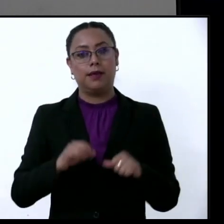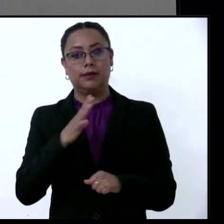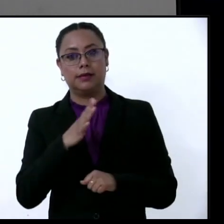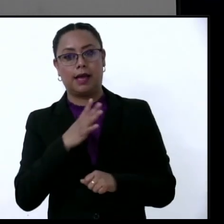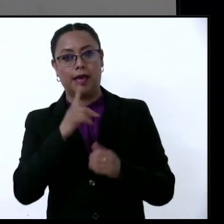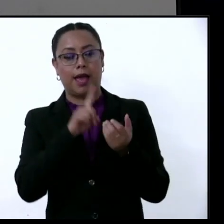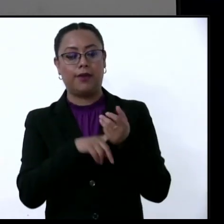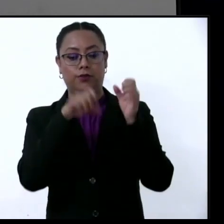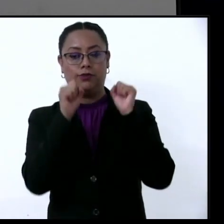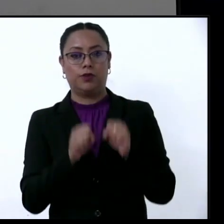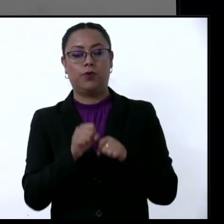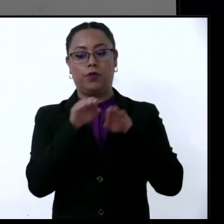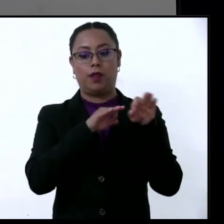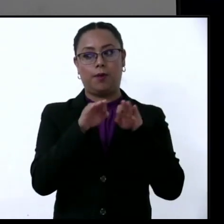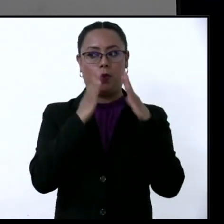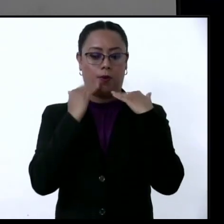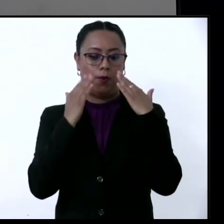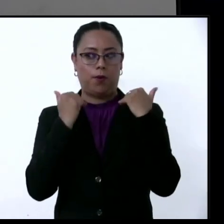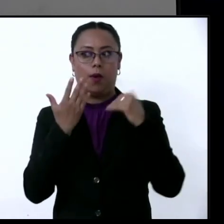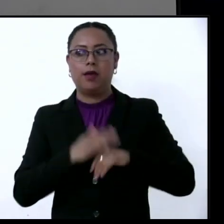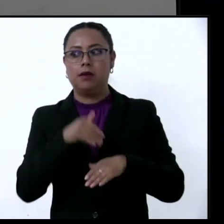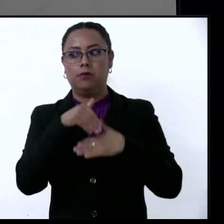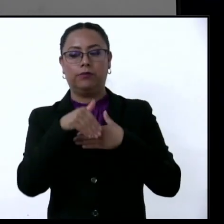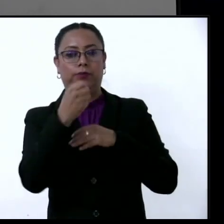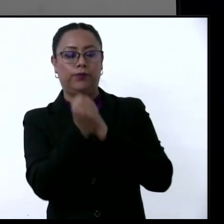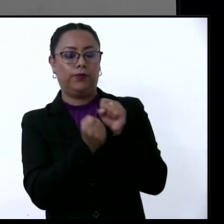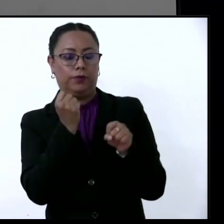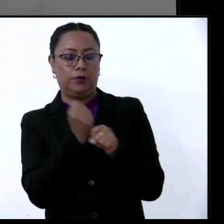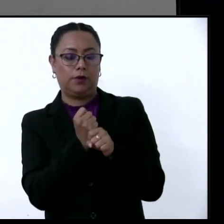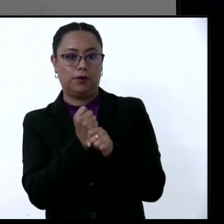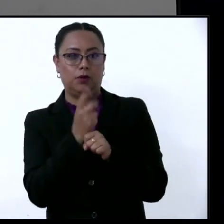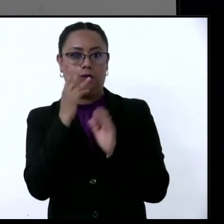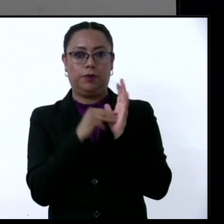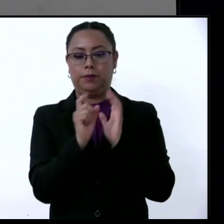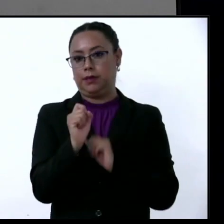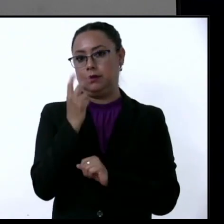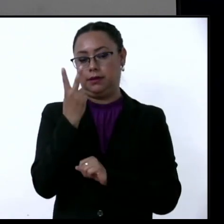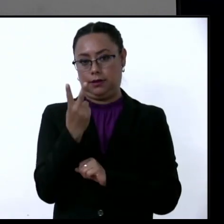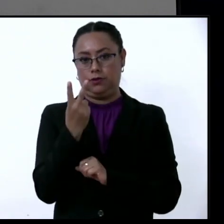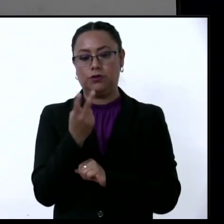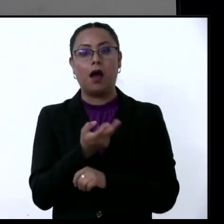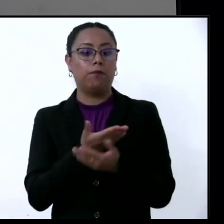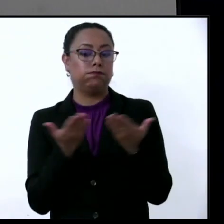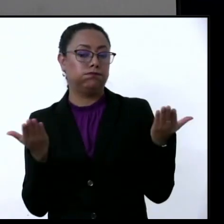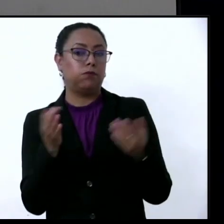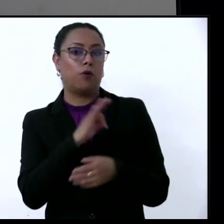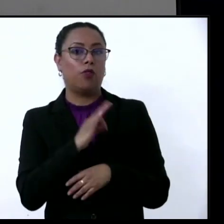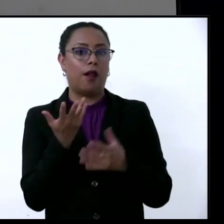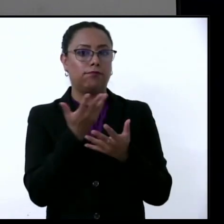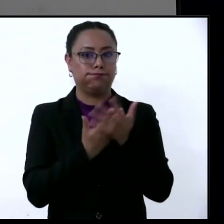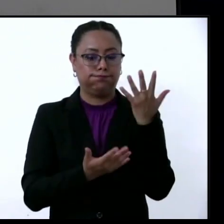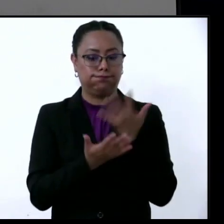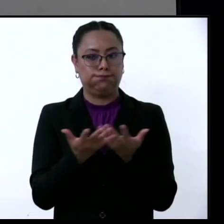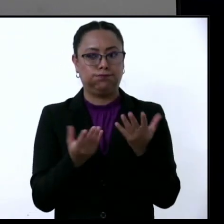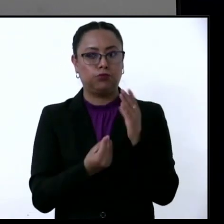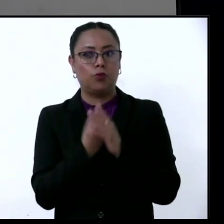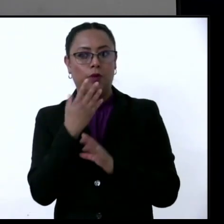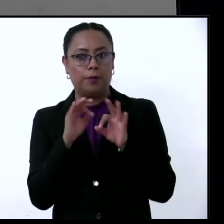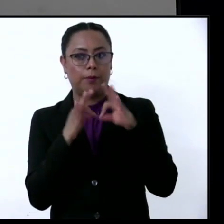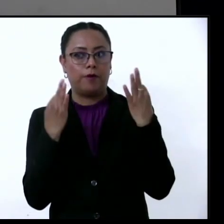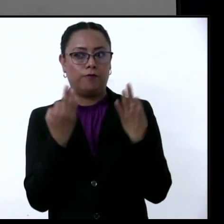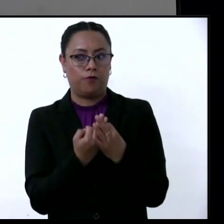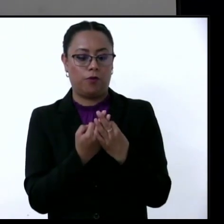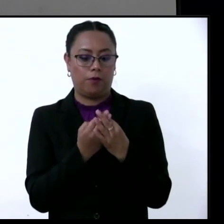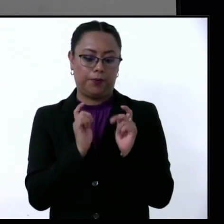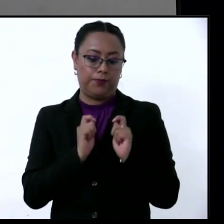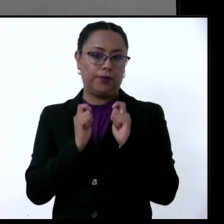desempleo, determinamos a partir del año 2022 generar una nueva modalidad que denominamos seguro